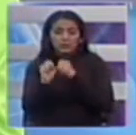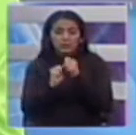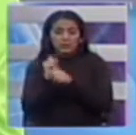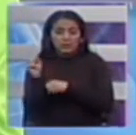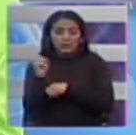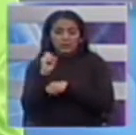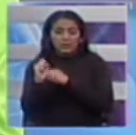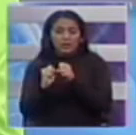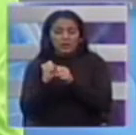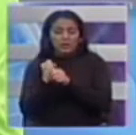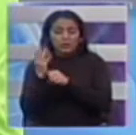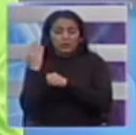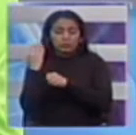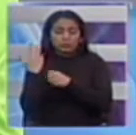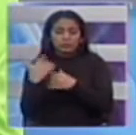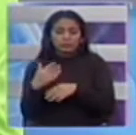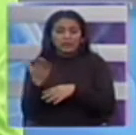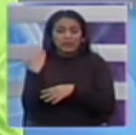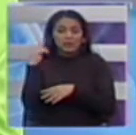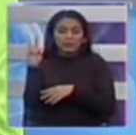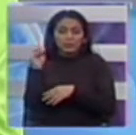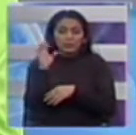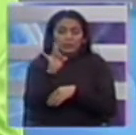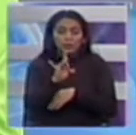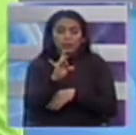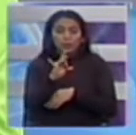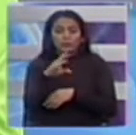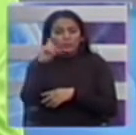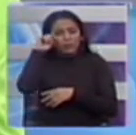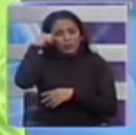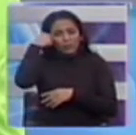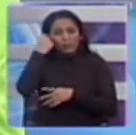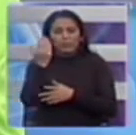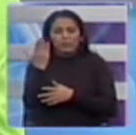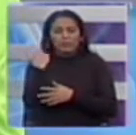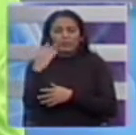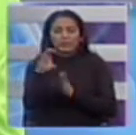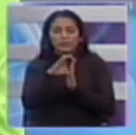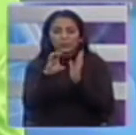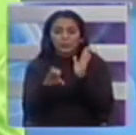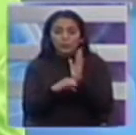de la Constitución de Montecristi del 2008 ha sido una tarea sumamente fuerte,